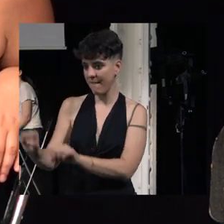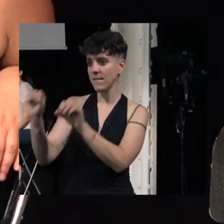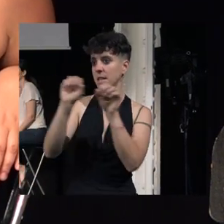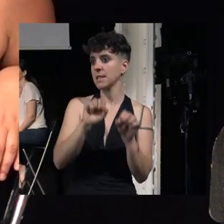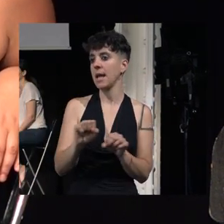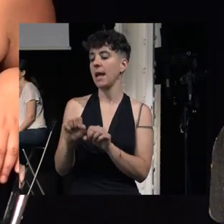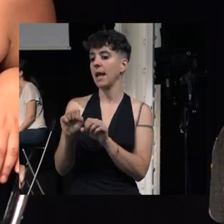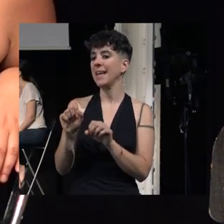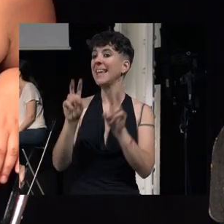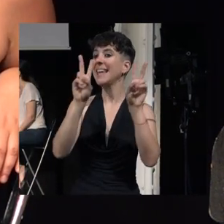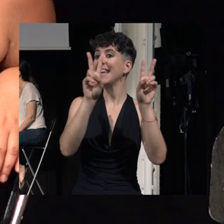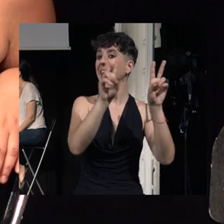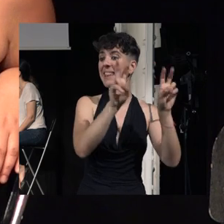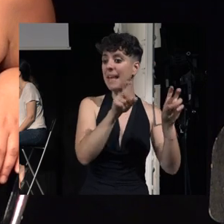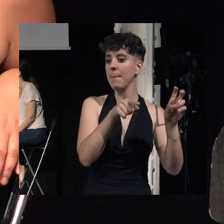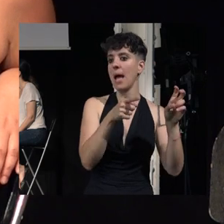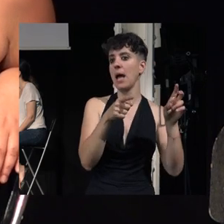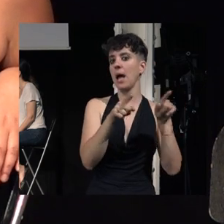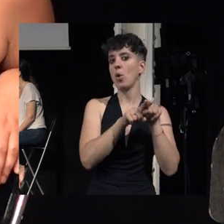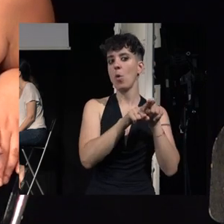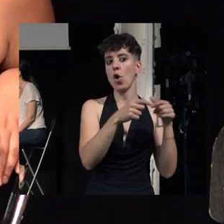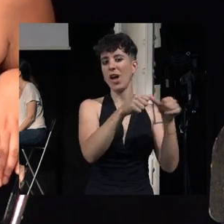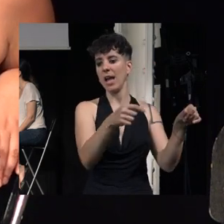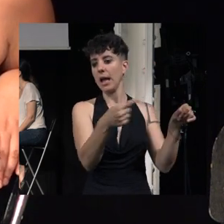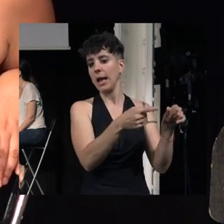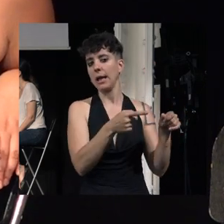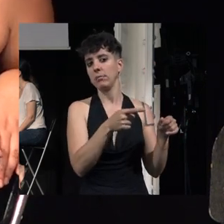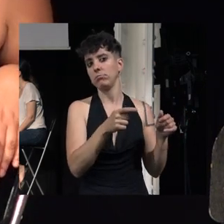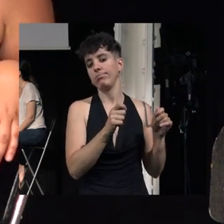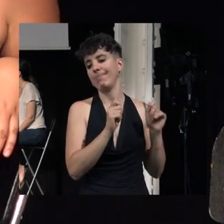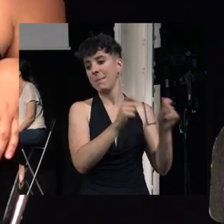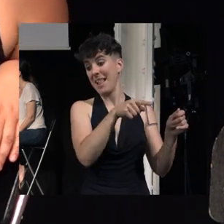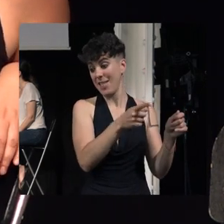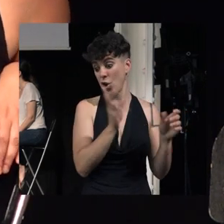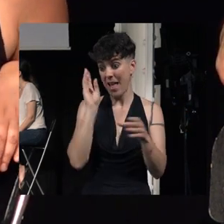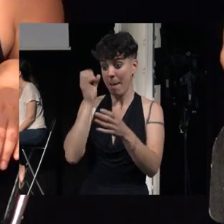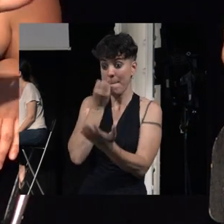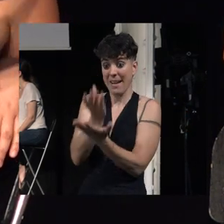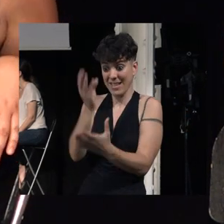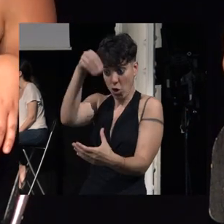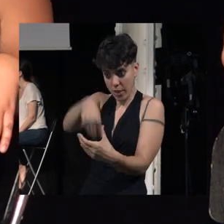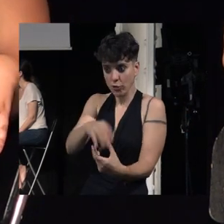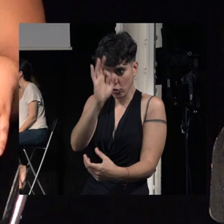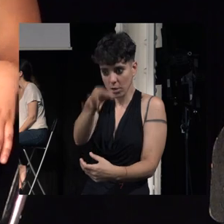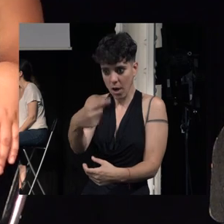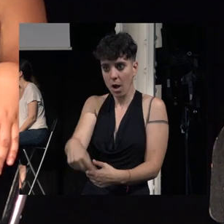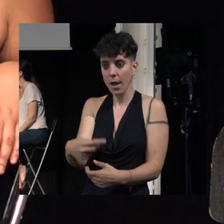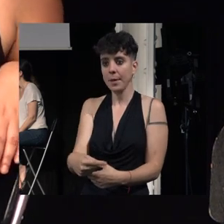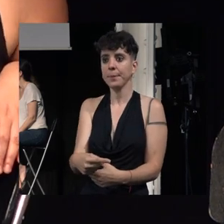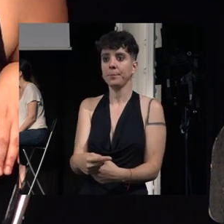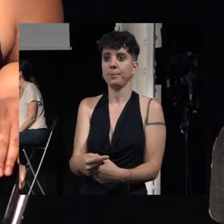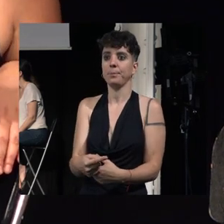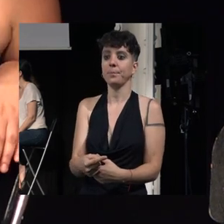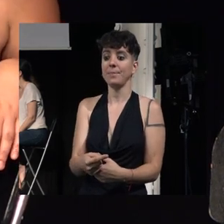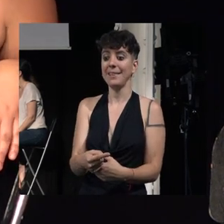el tema de la crítica a la criminalización estaba en el manifiesto, y efectivamente sabemos